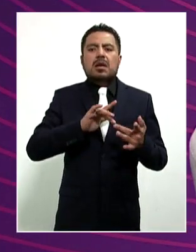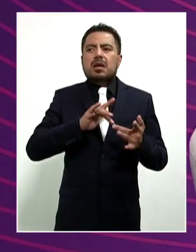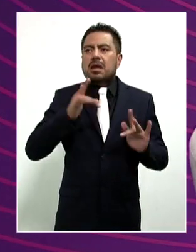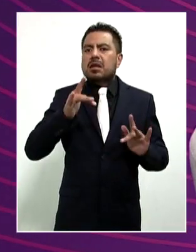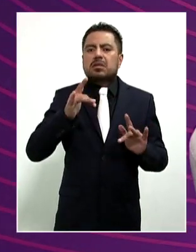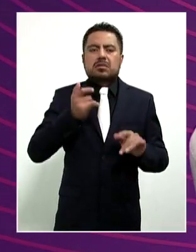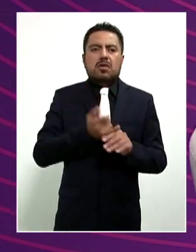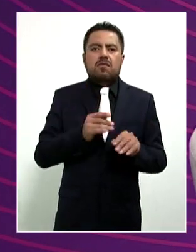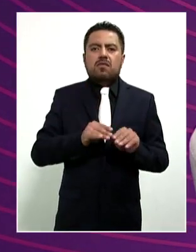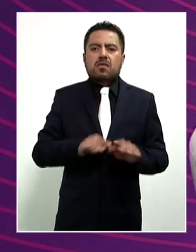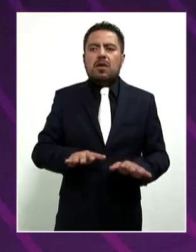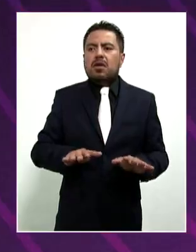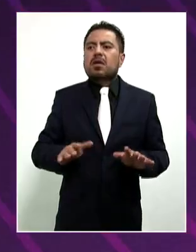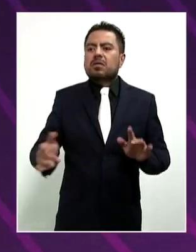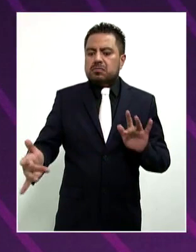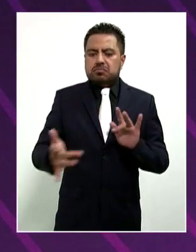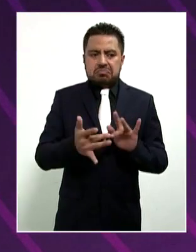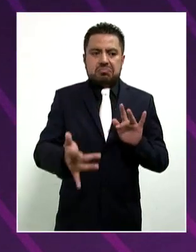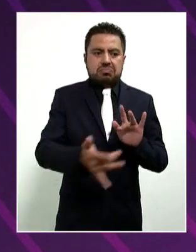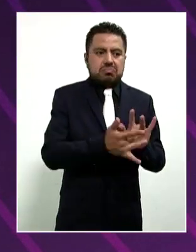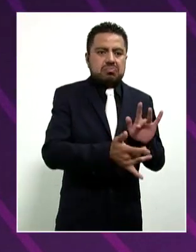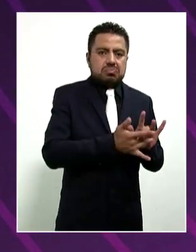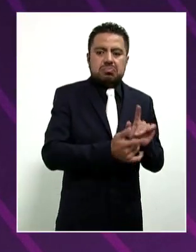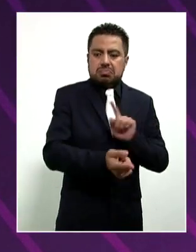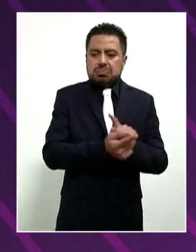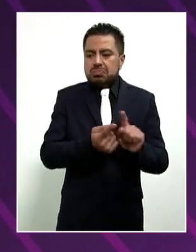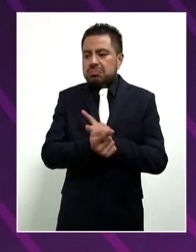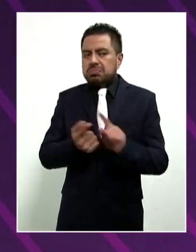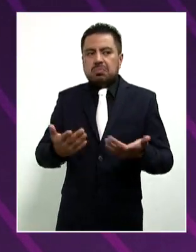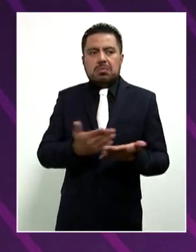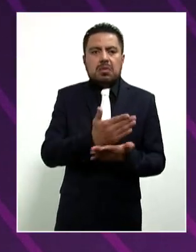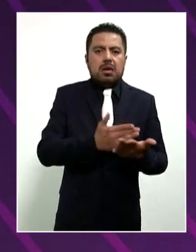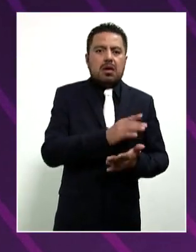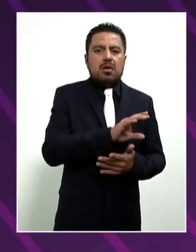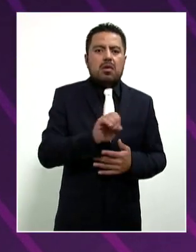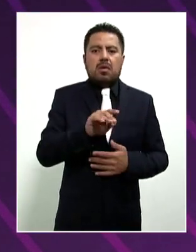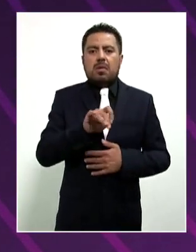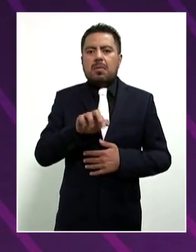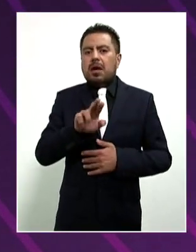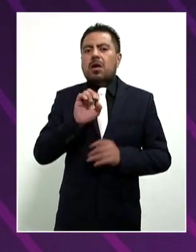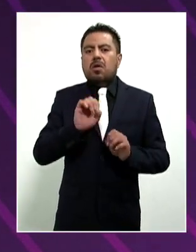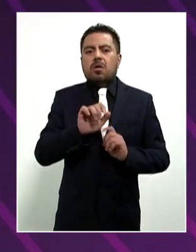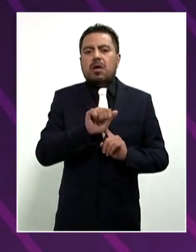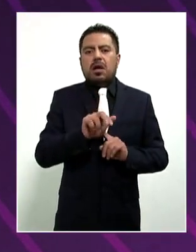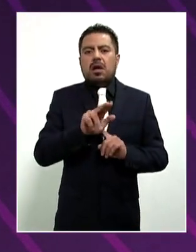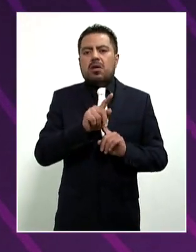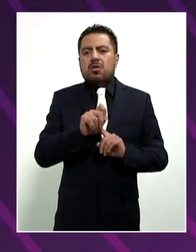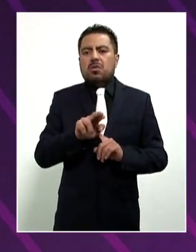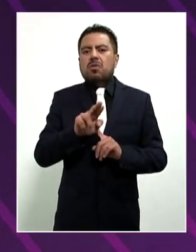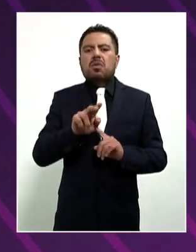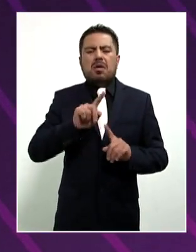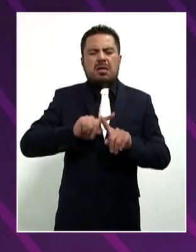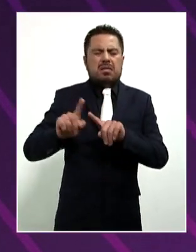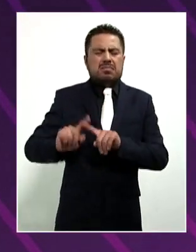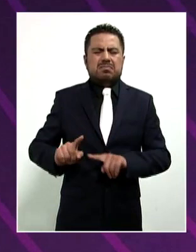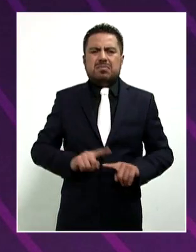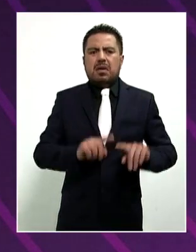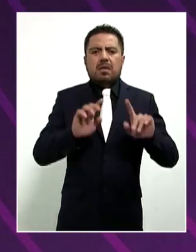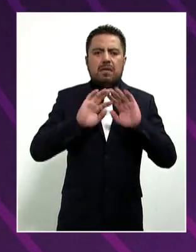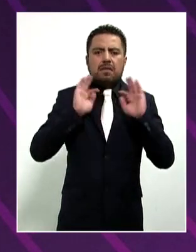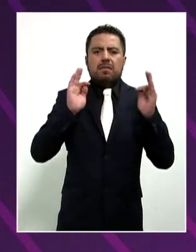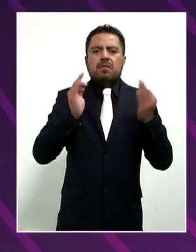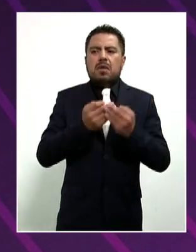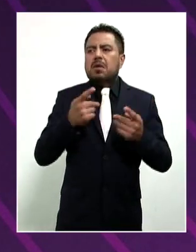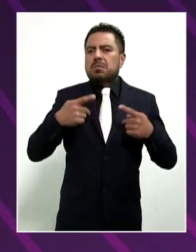información llegan de manera directa a la Comar, sea también por el propio ACNUR. Entonces hay distintas fórmulas a través de las que